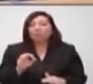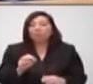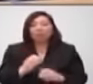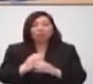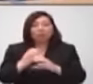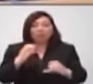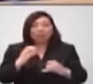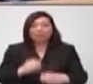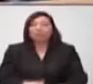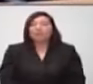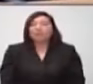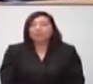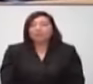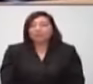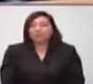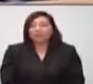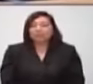buses.